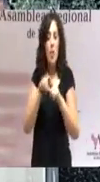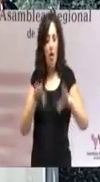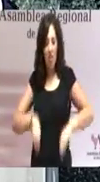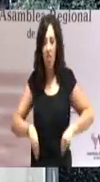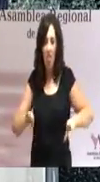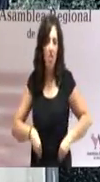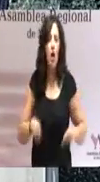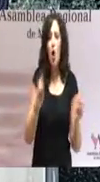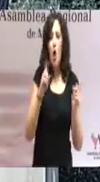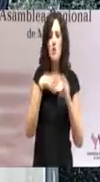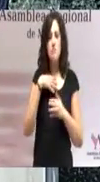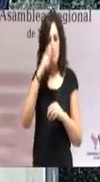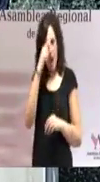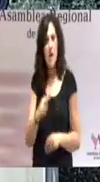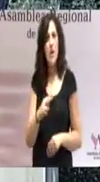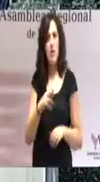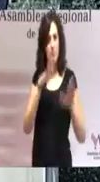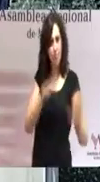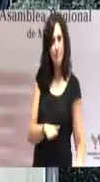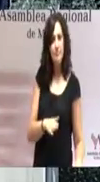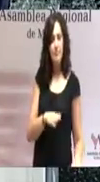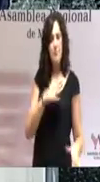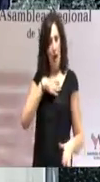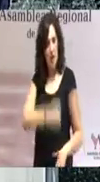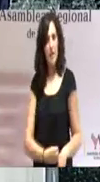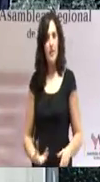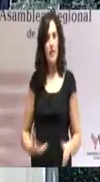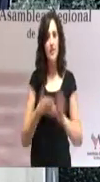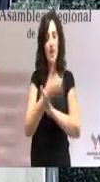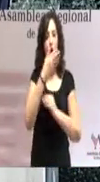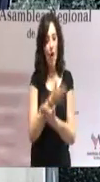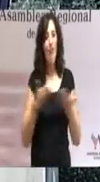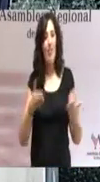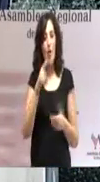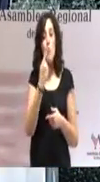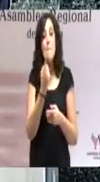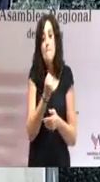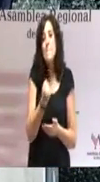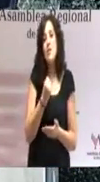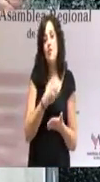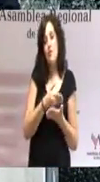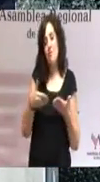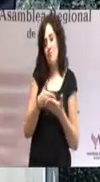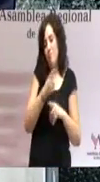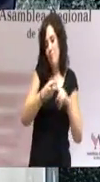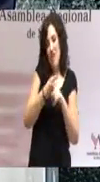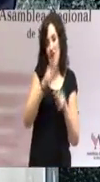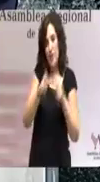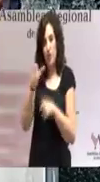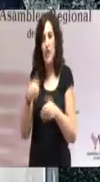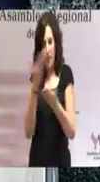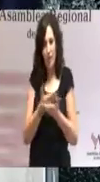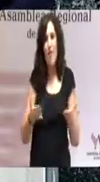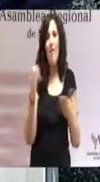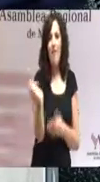leal, valiente, gente que cree en el 1,5 millón de personas y en nuestro potencial, en las reformas que estamos llevando a cabo,